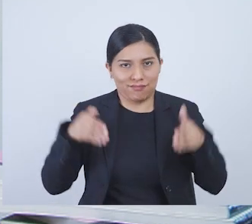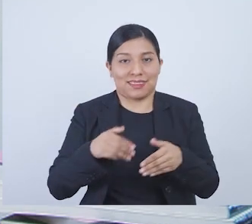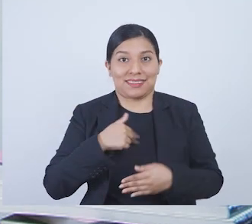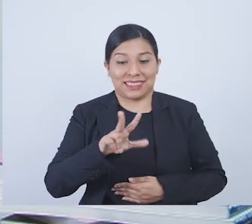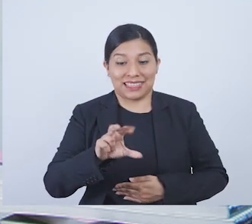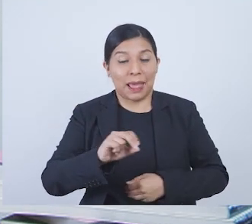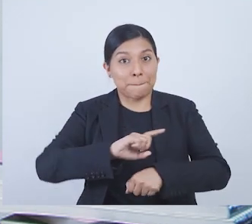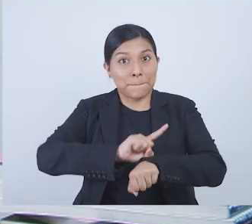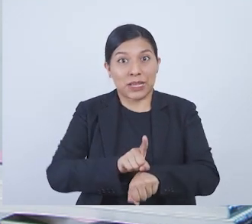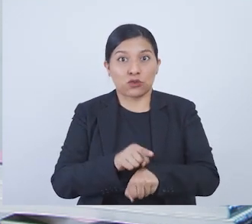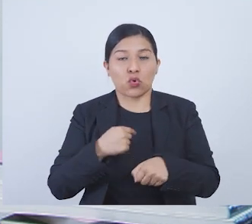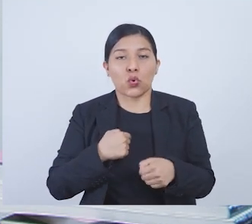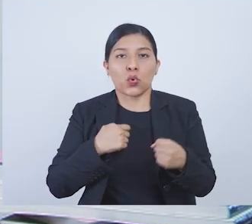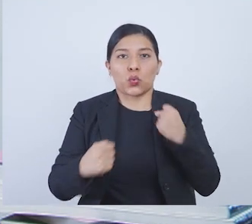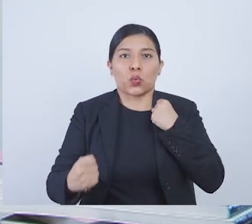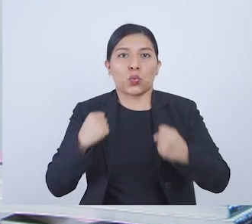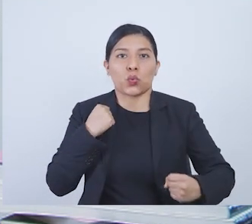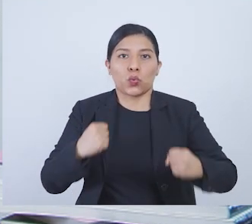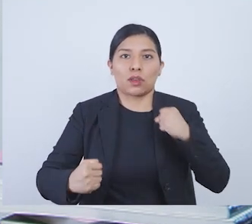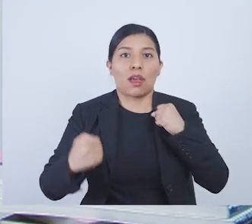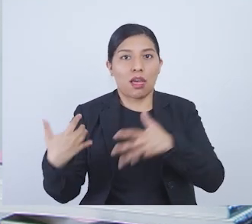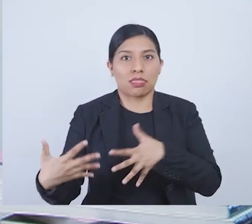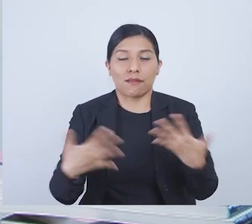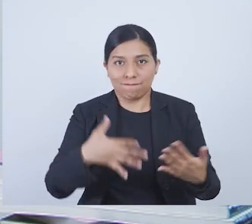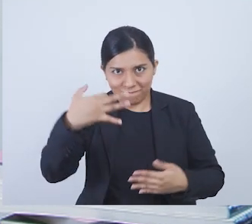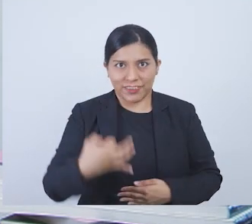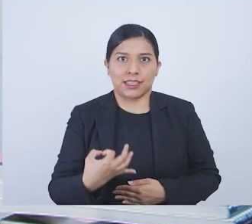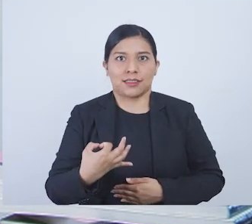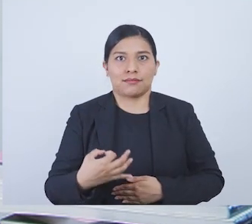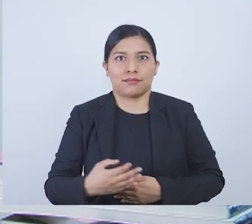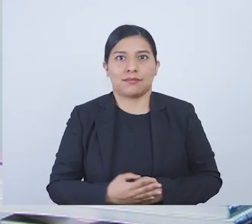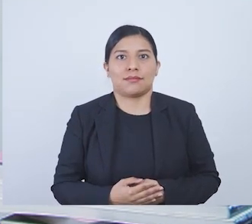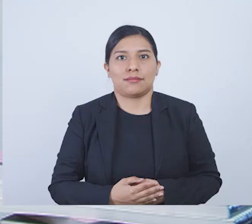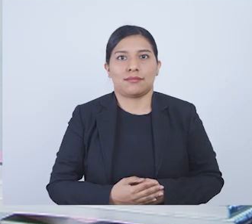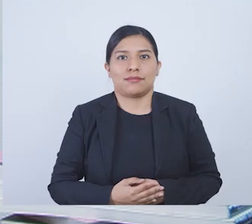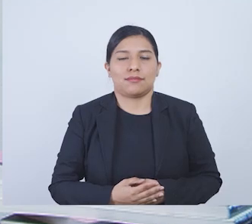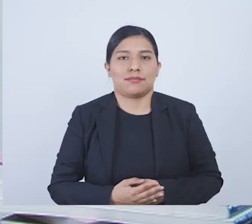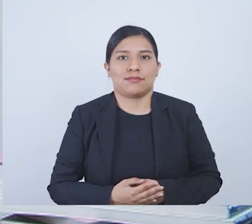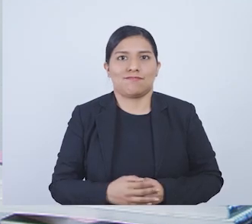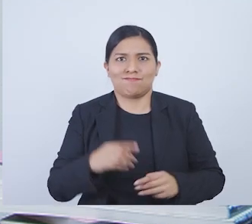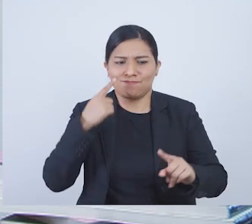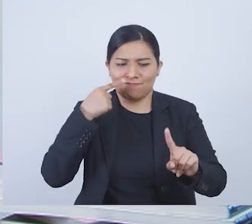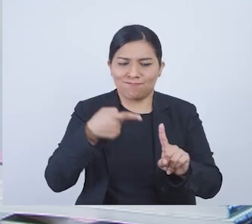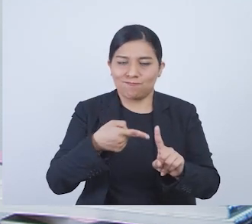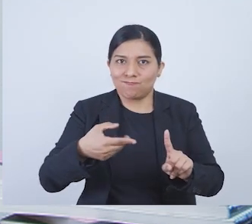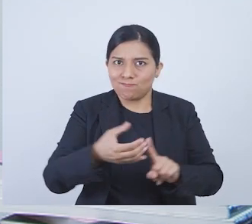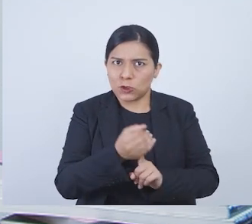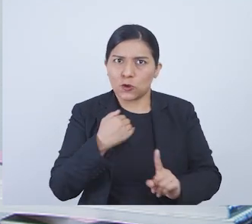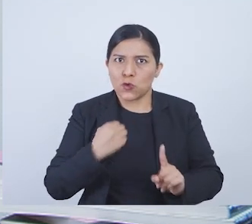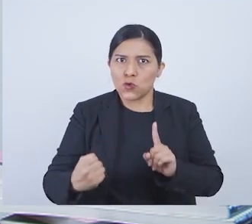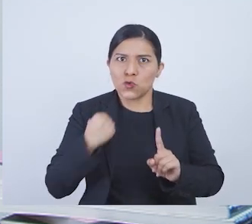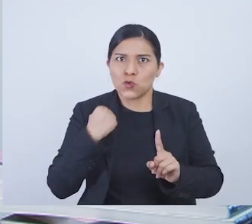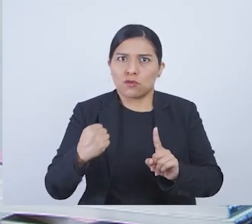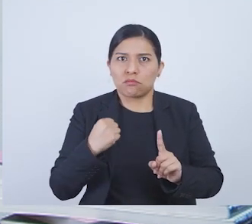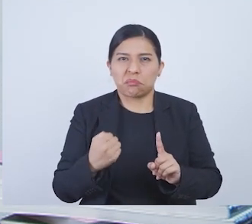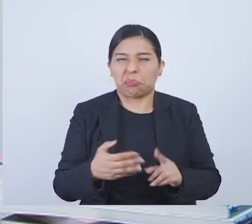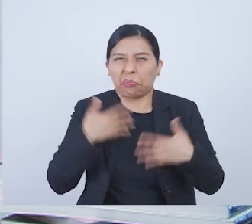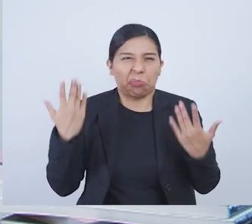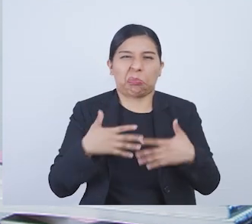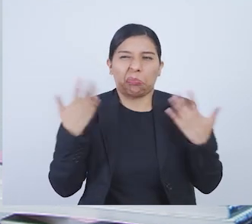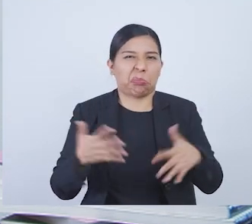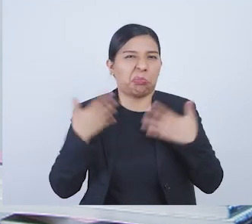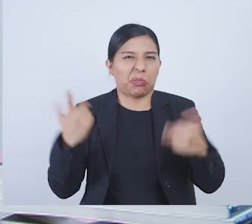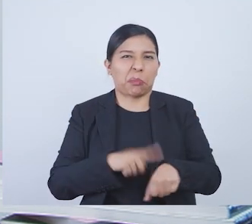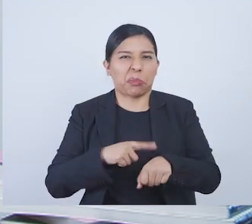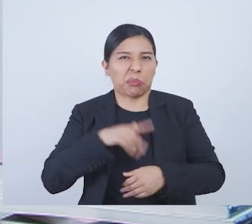30 minutos de mi vida los dedico a hacer actividad física, con un enfoque y con un objetivo. No es que los acumulo a lo